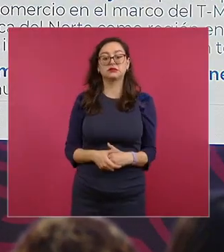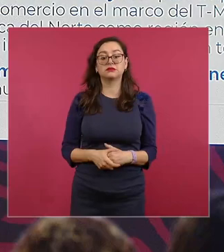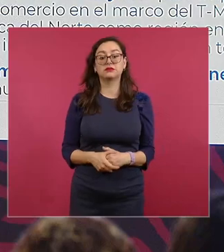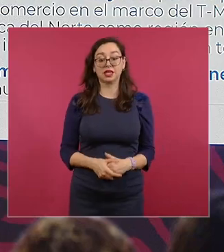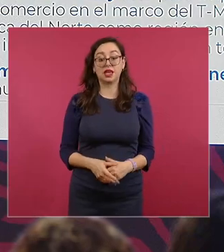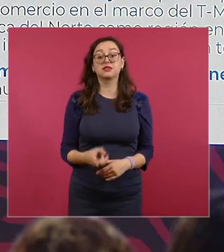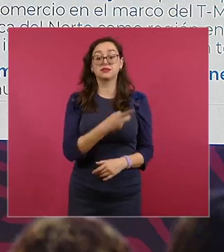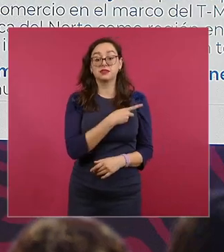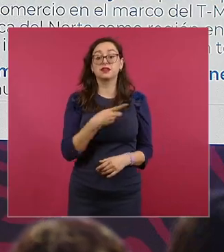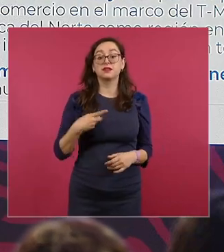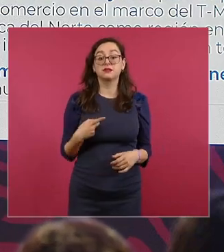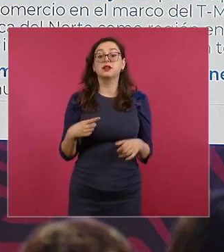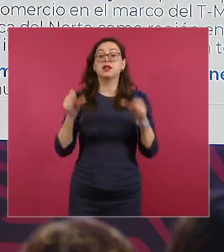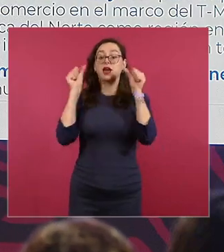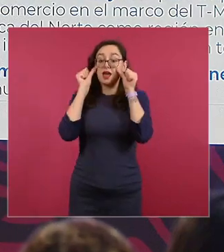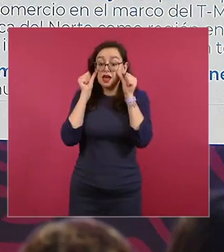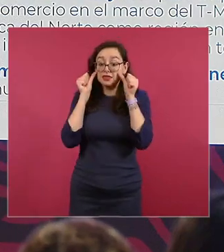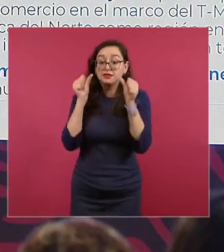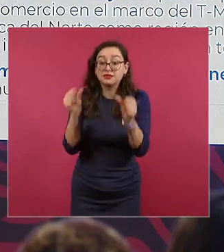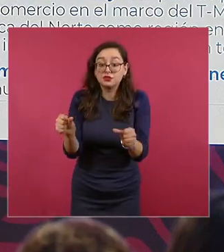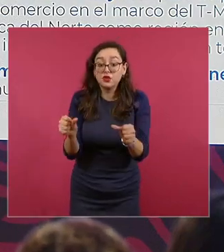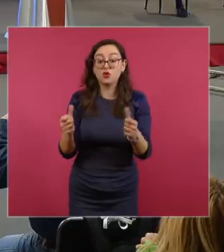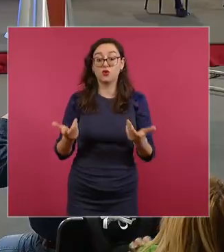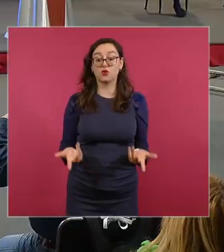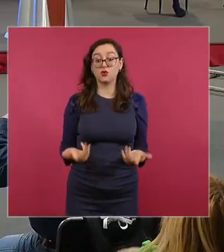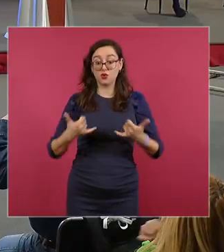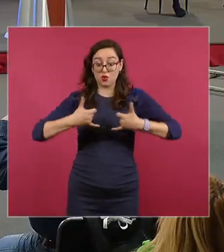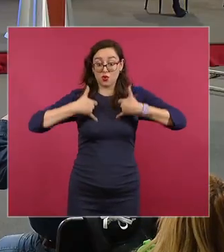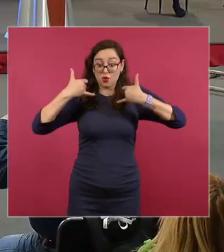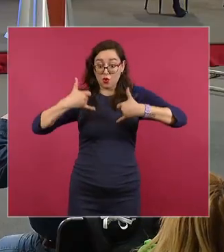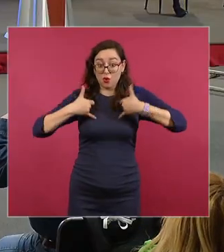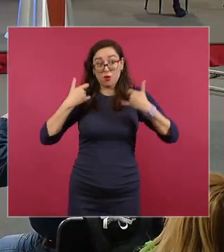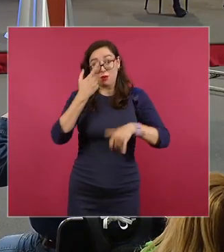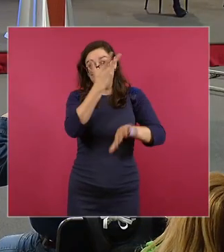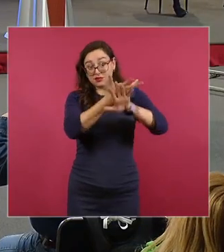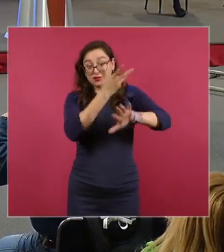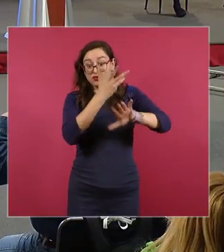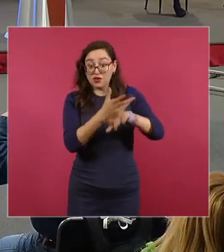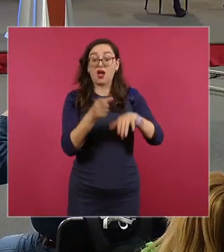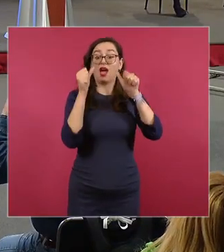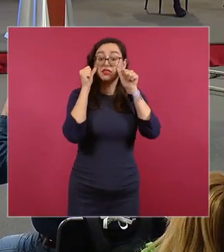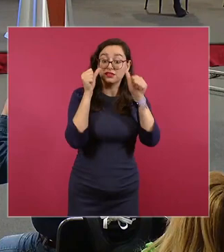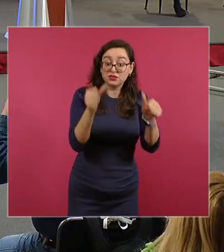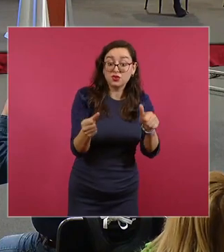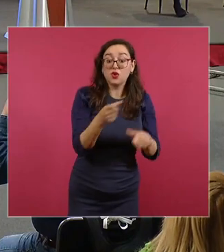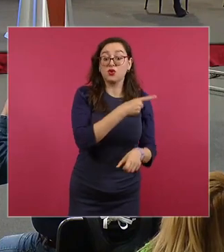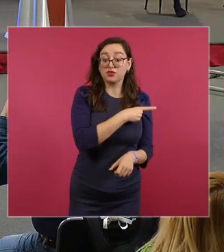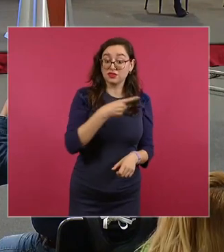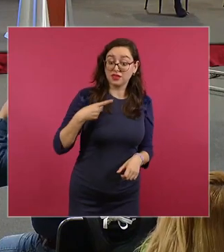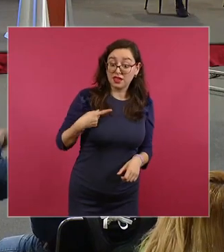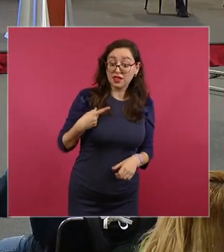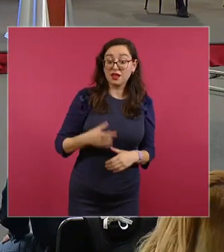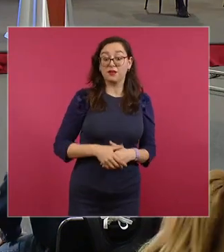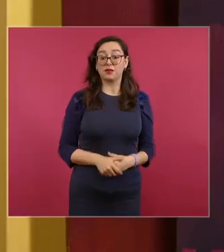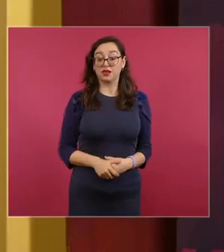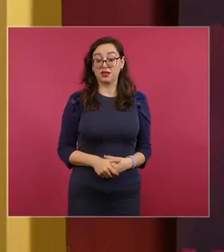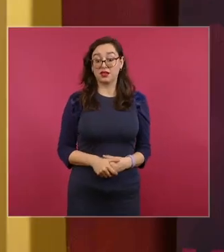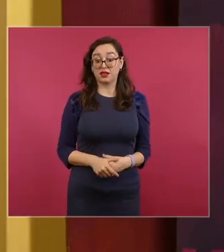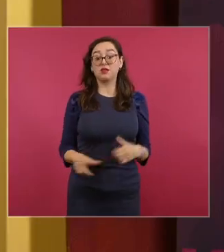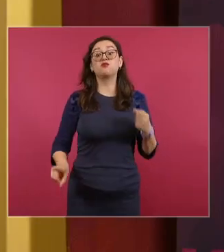atender, con todo respeto también, a los jóvenes de Estados Unidos. Es un